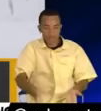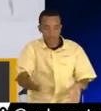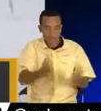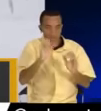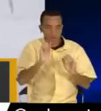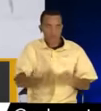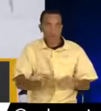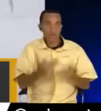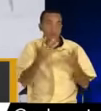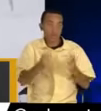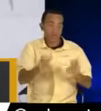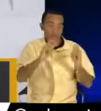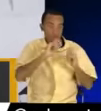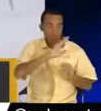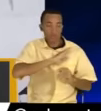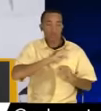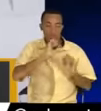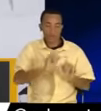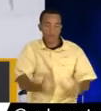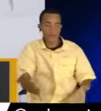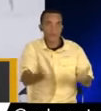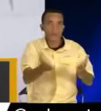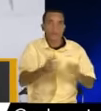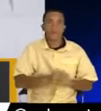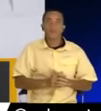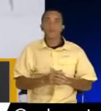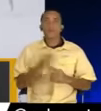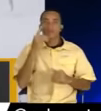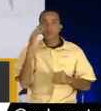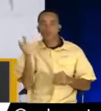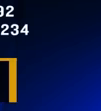Botero de Cote. El censo investigado le da solamente